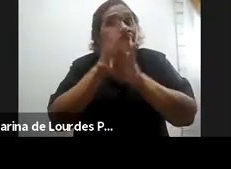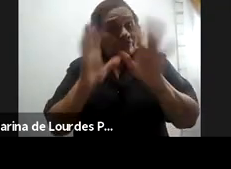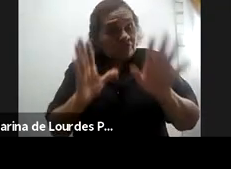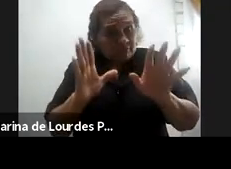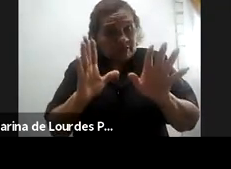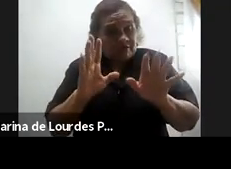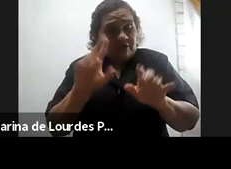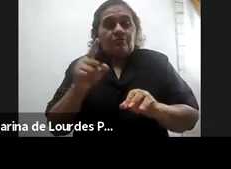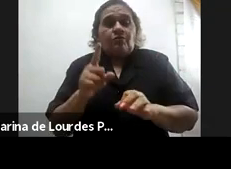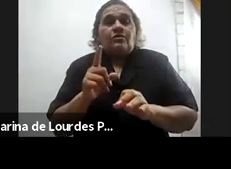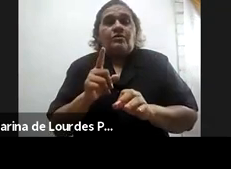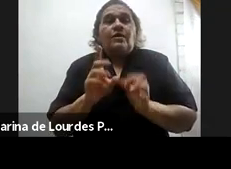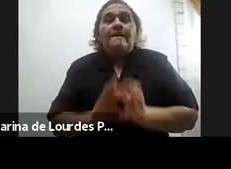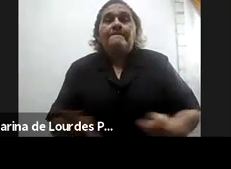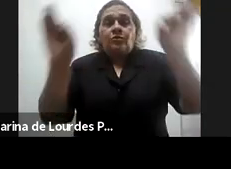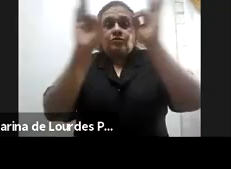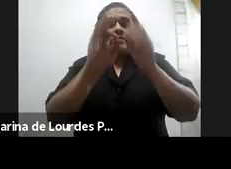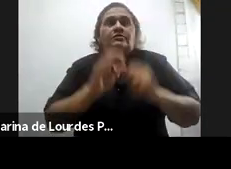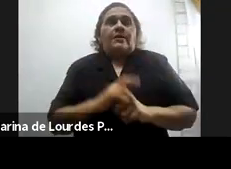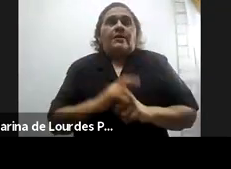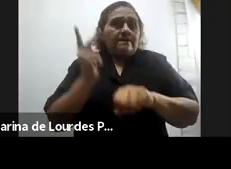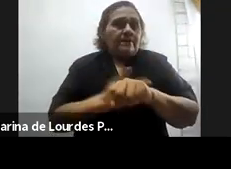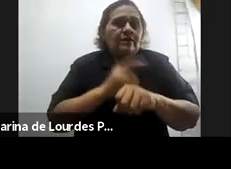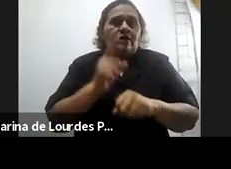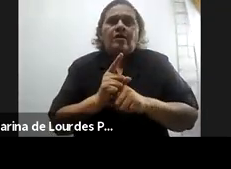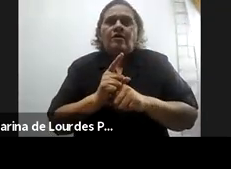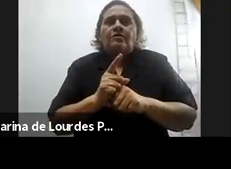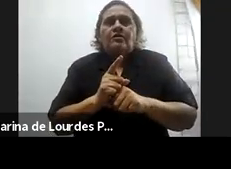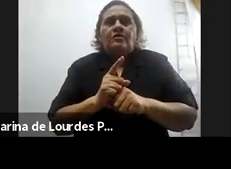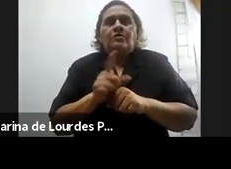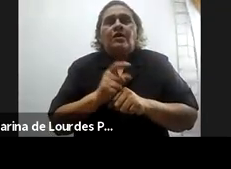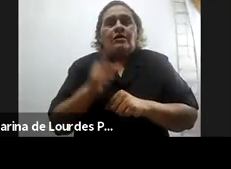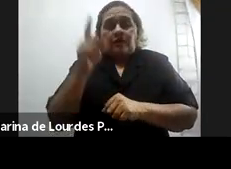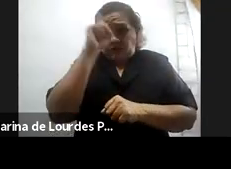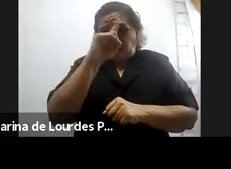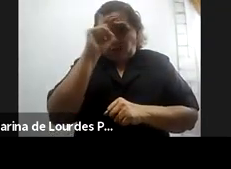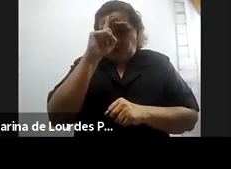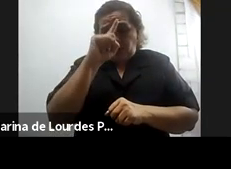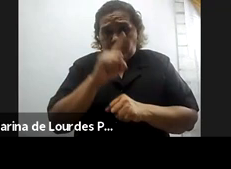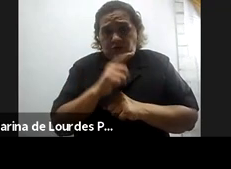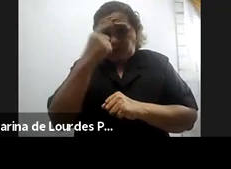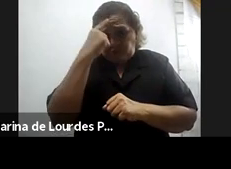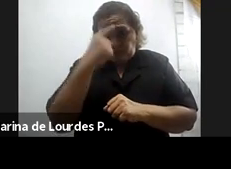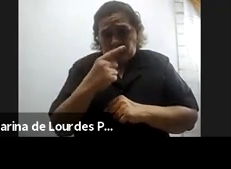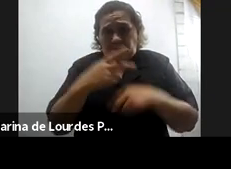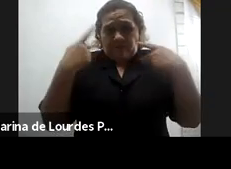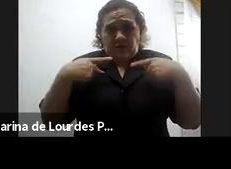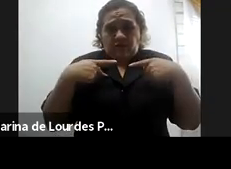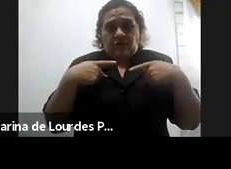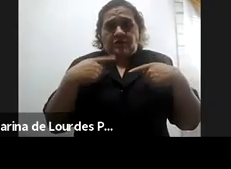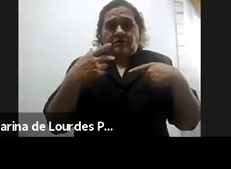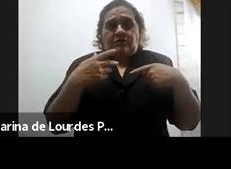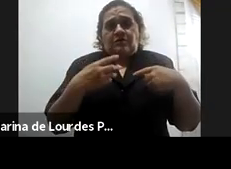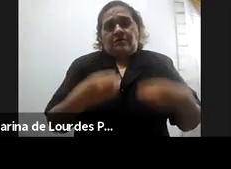muy importante. Pasando ya de manera más práctica a estas recomendaciones dirigidas a personas que viven con diabetes,